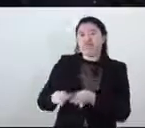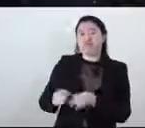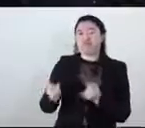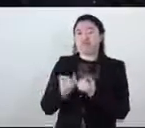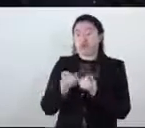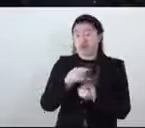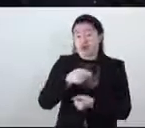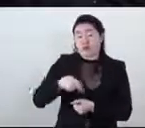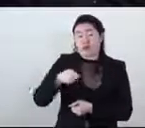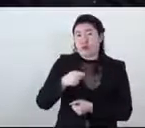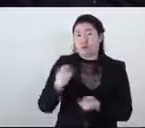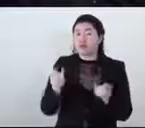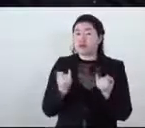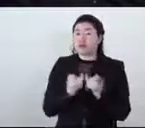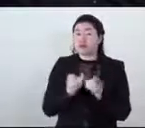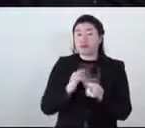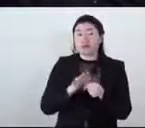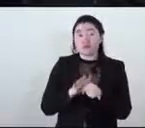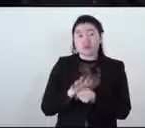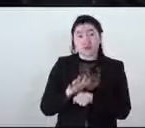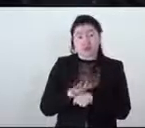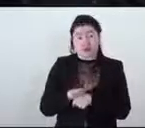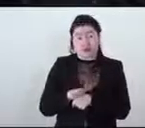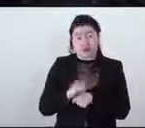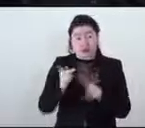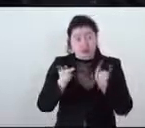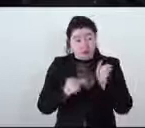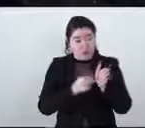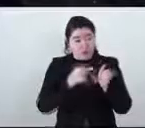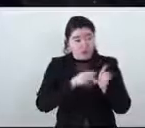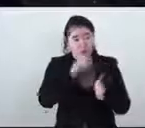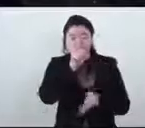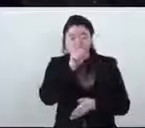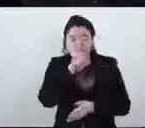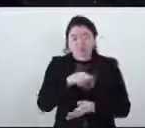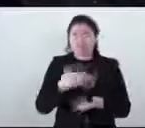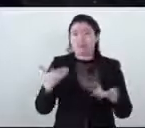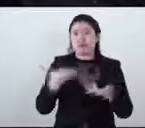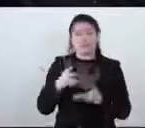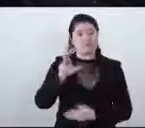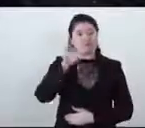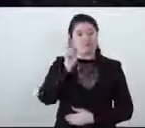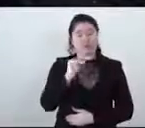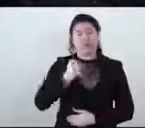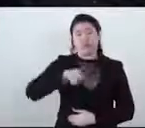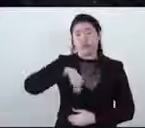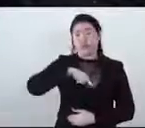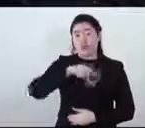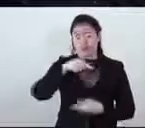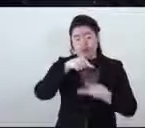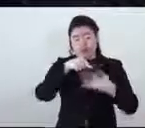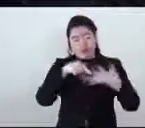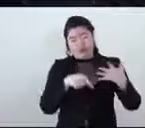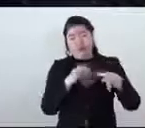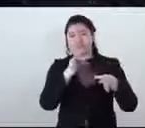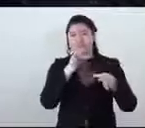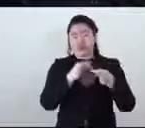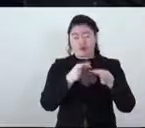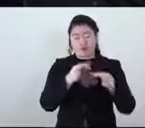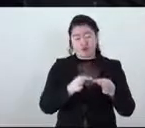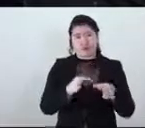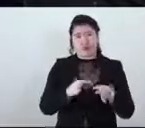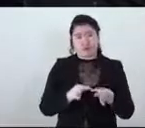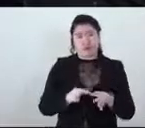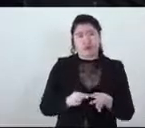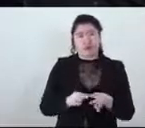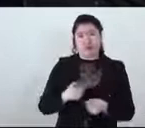y también de no repetición. Y cumpliremos con cada una de ellas, no solo